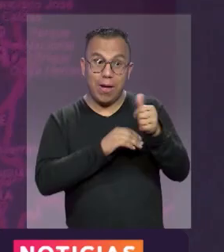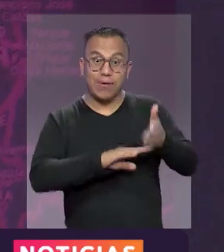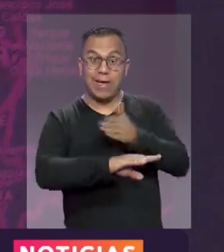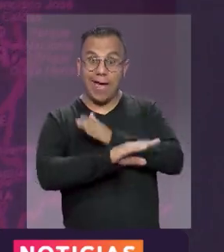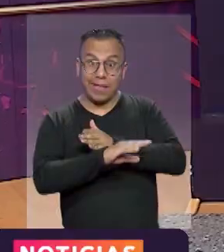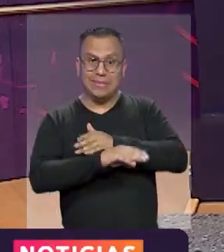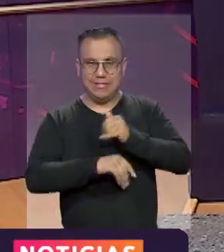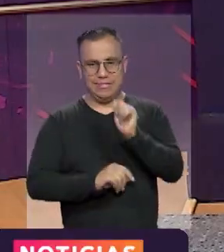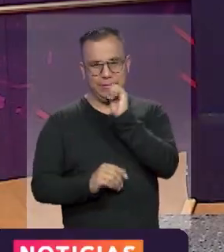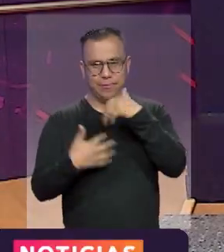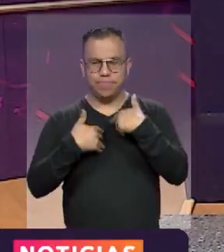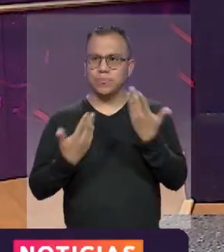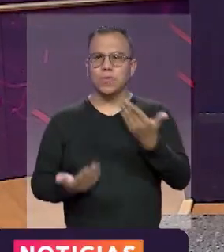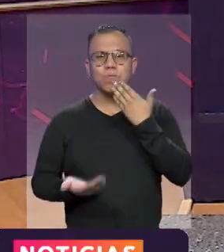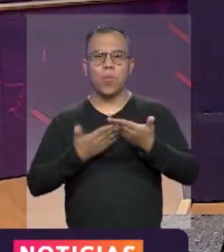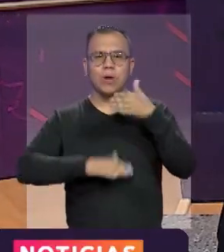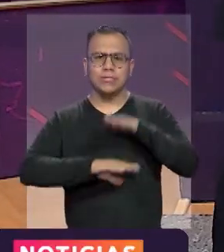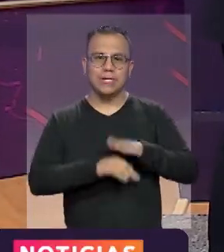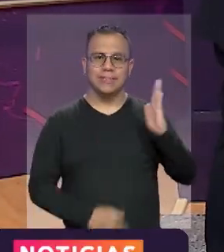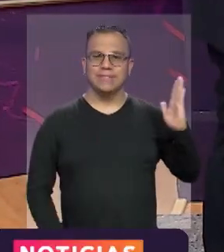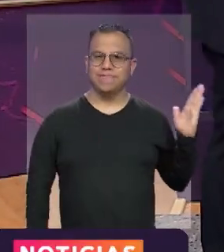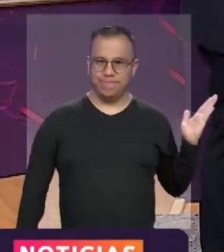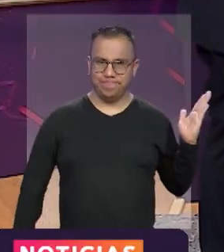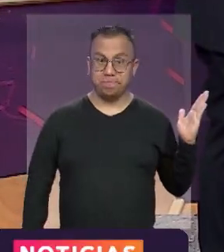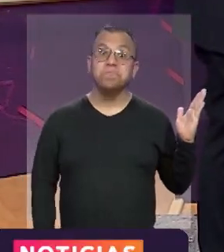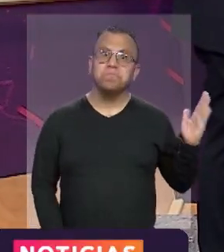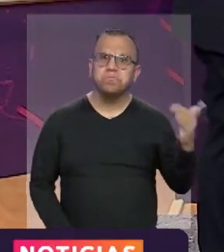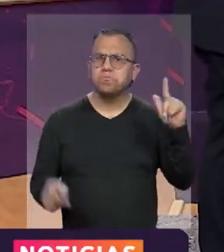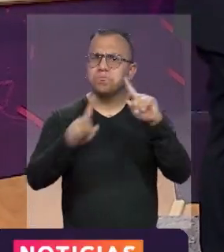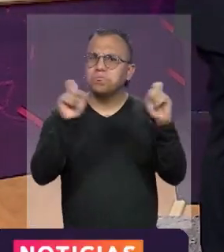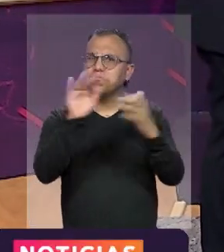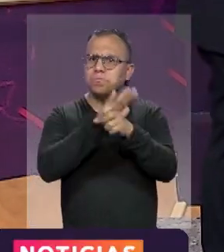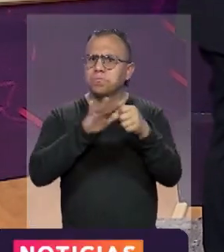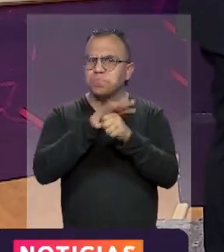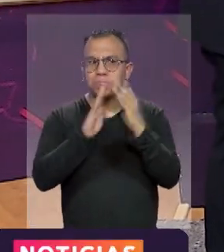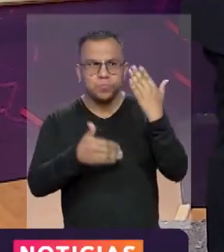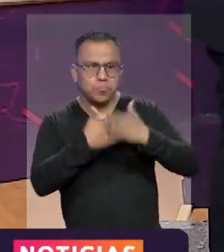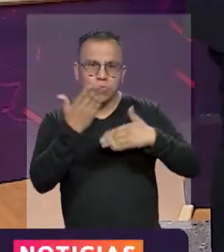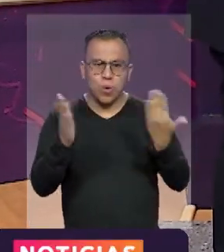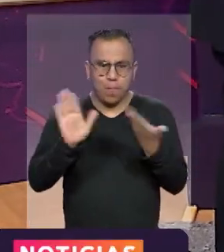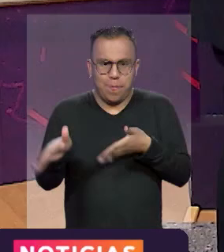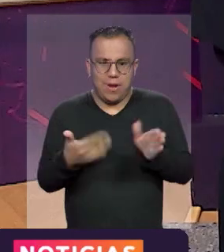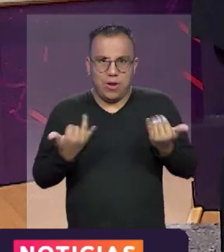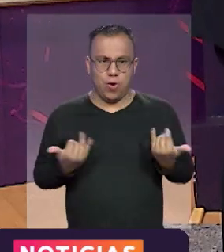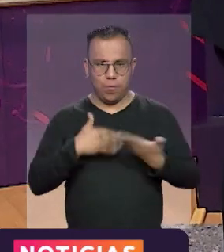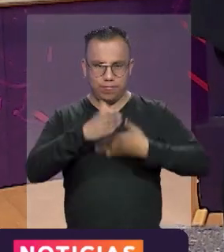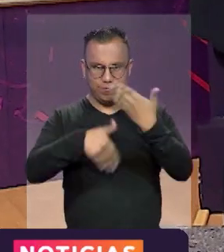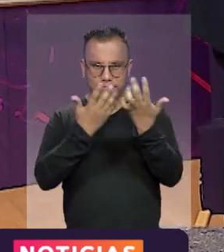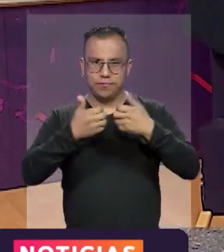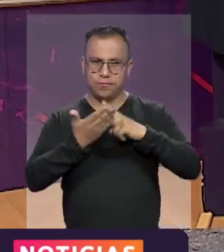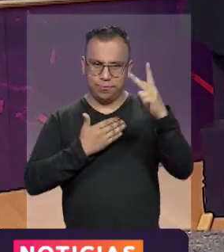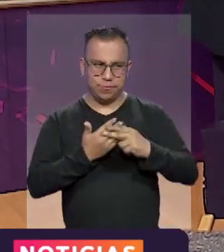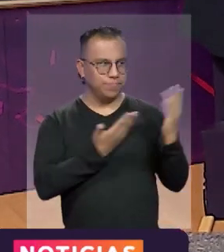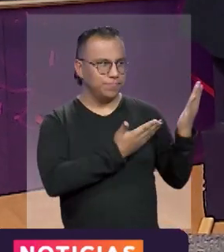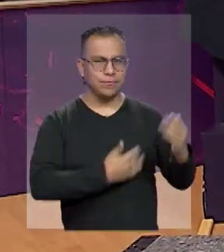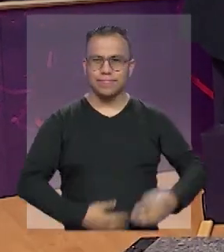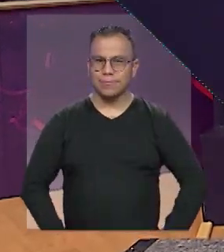víctimas. Andrés Zapata, muy buenas tardes. ¿En qué consiste este innovador plan y cómo funciona el proyecto?